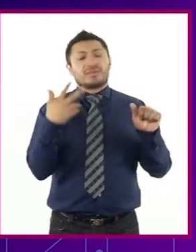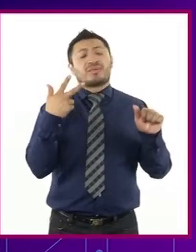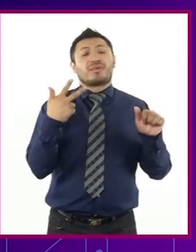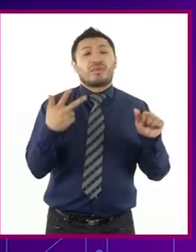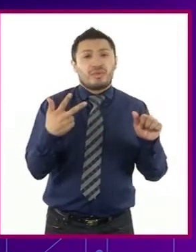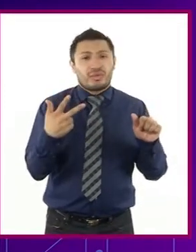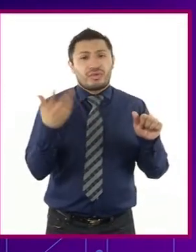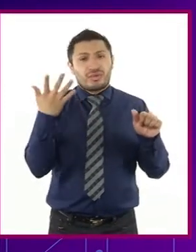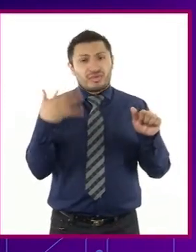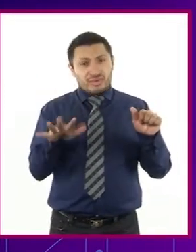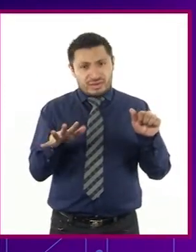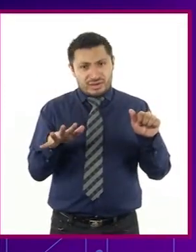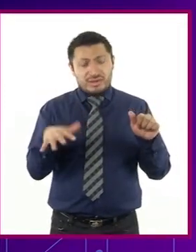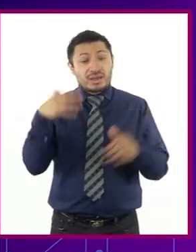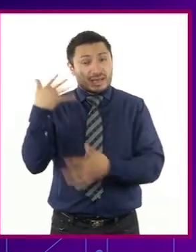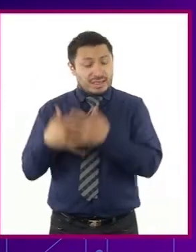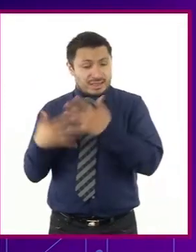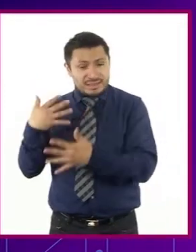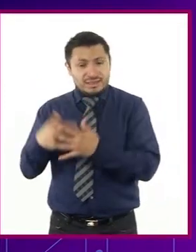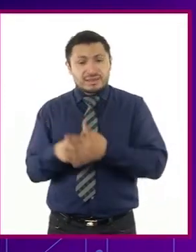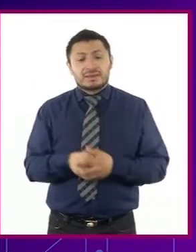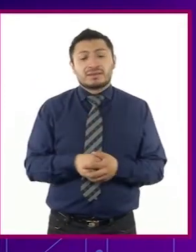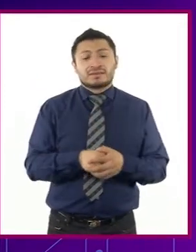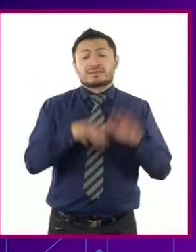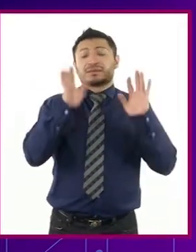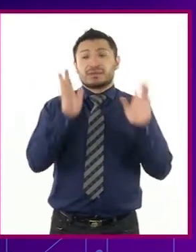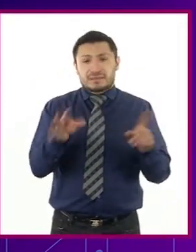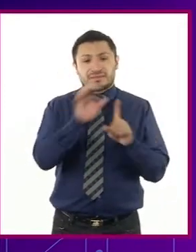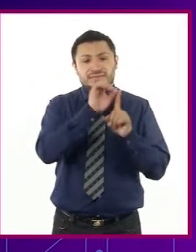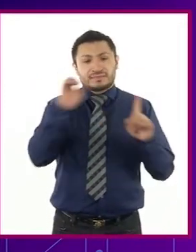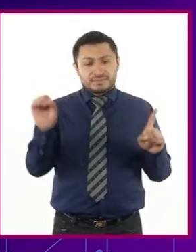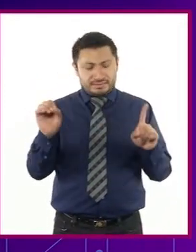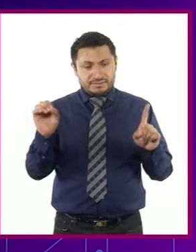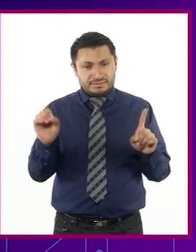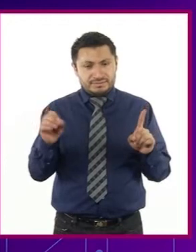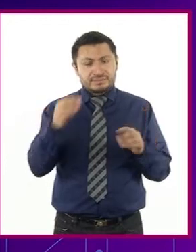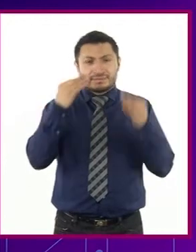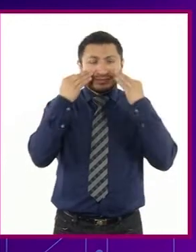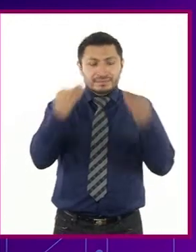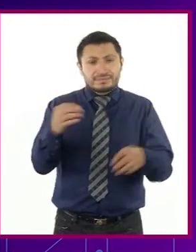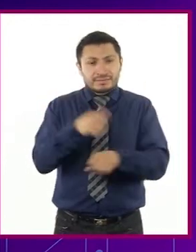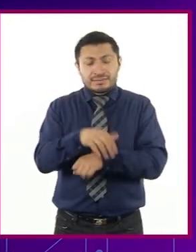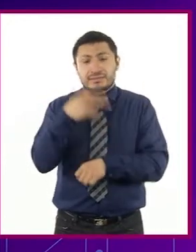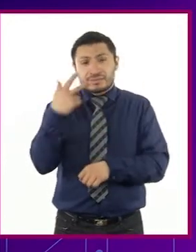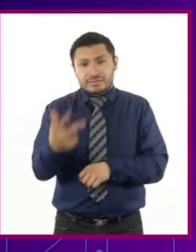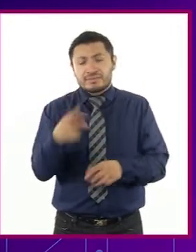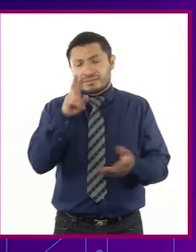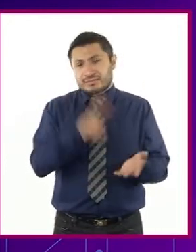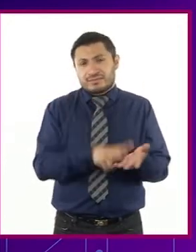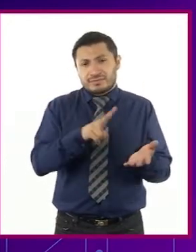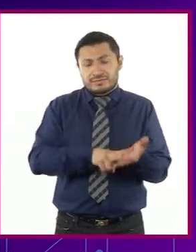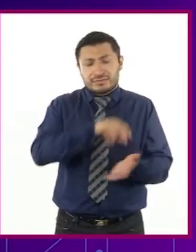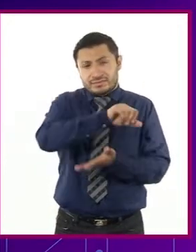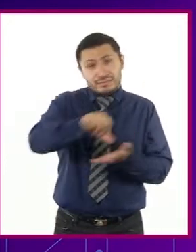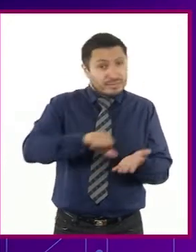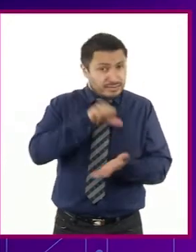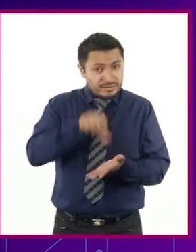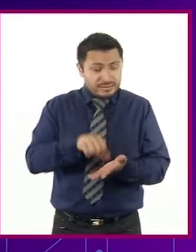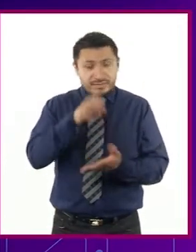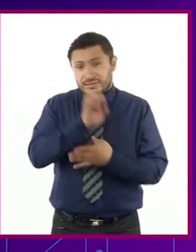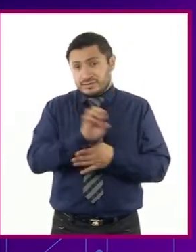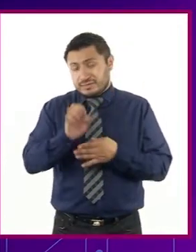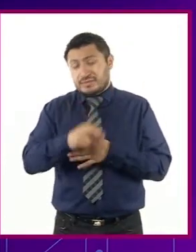8, 10 y 15. Una vez ordenados, se puede ver al número 8 como valor central. Entonces, el